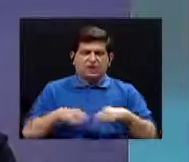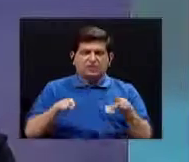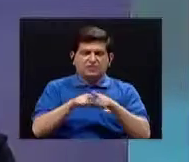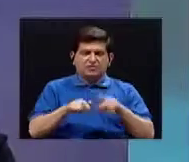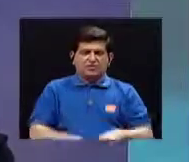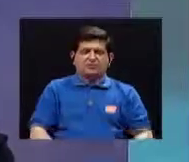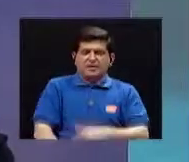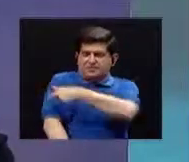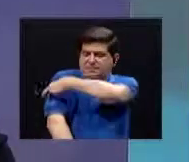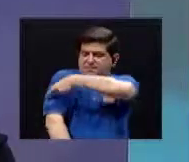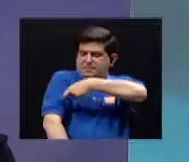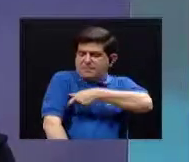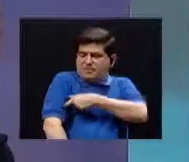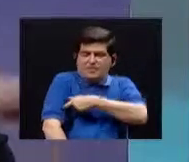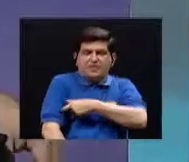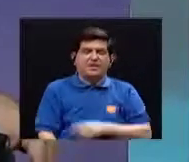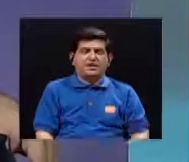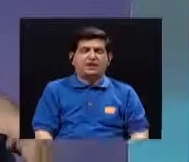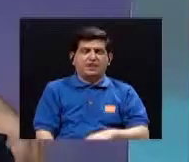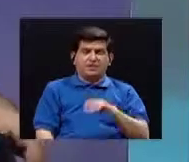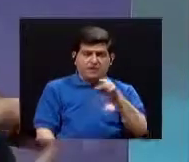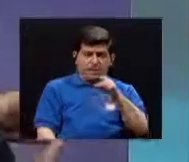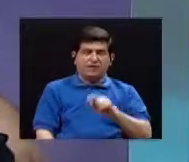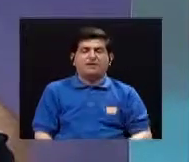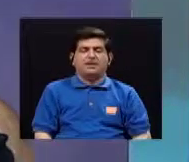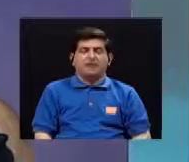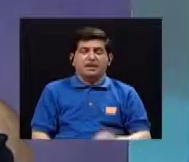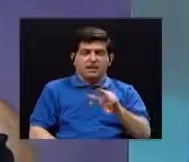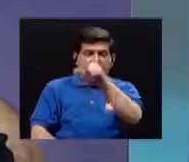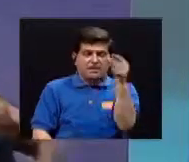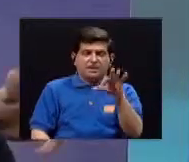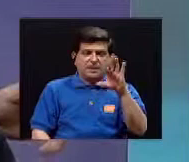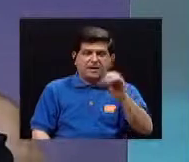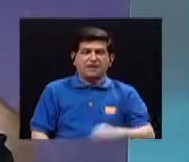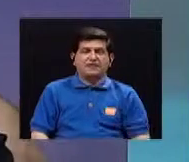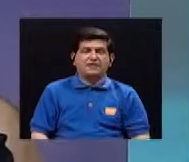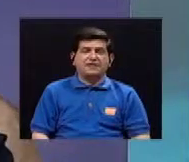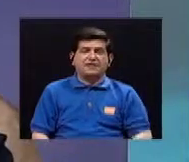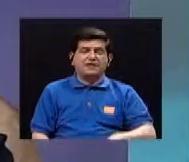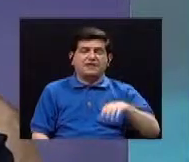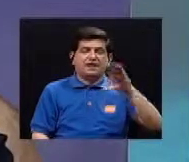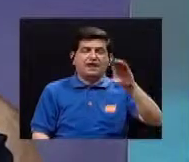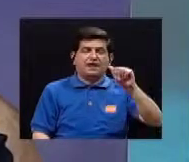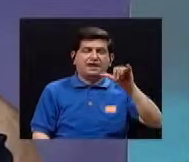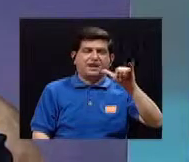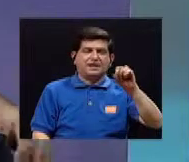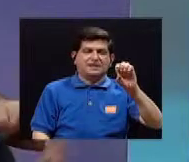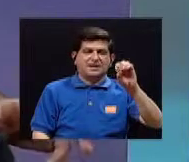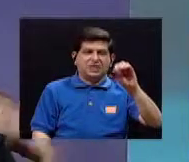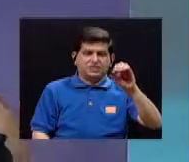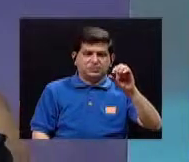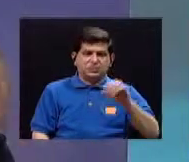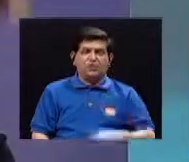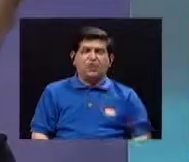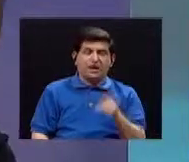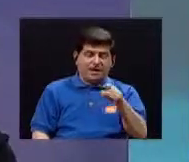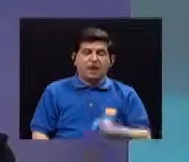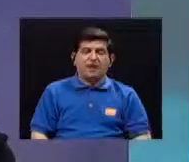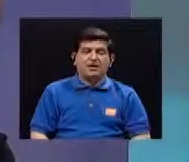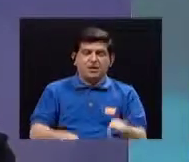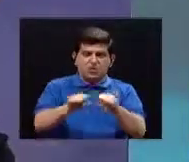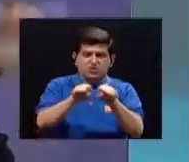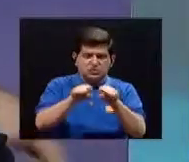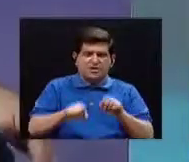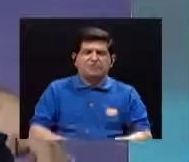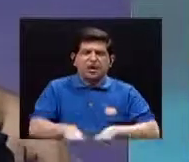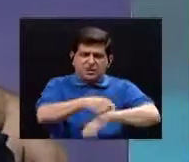banda de capitán o que el uso en italia nos prestó callas o nos prestó los tacos de él entonces fuimos como armando así